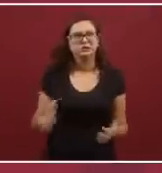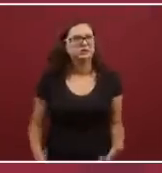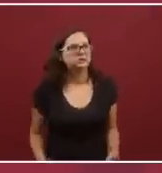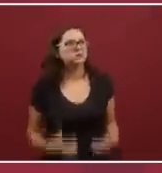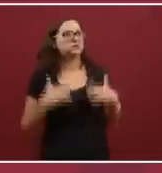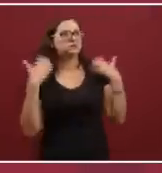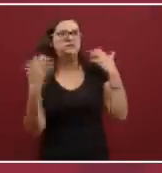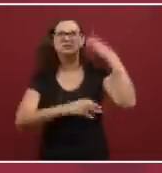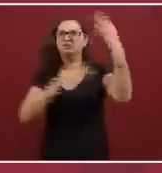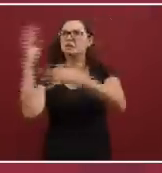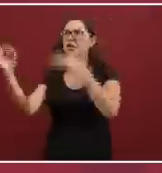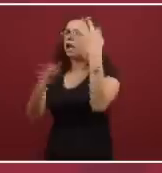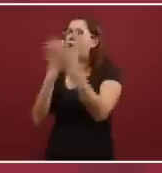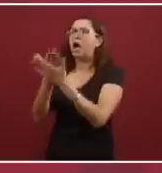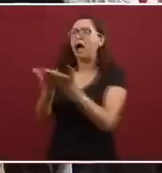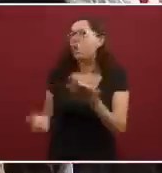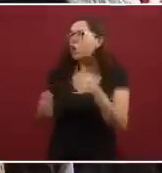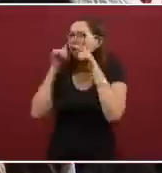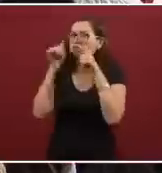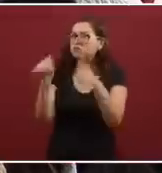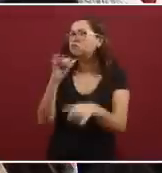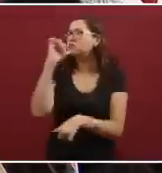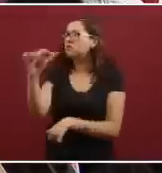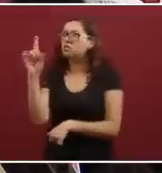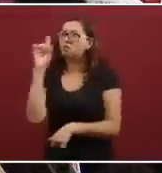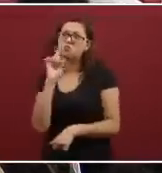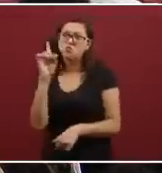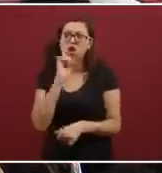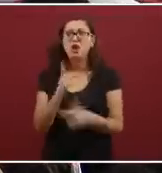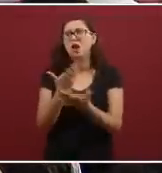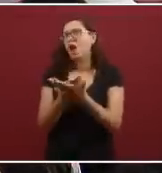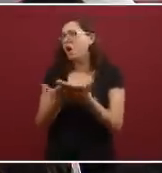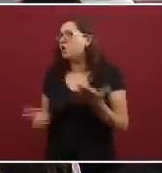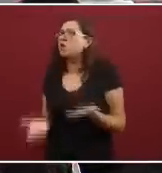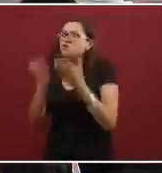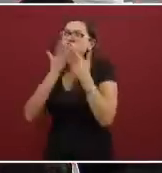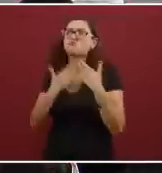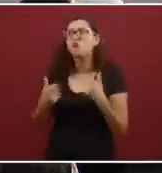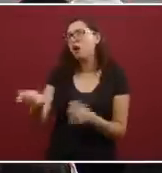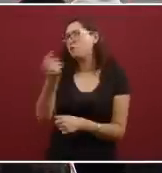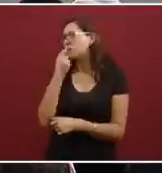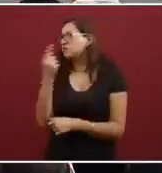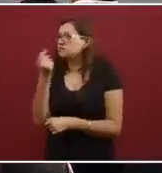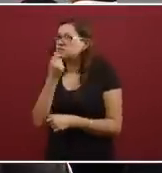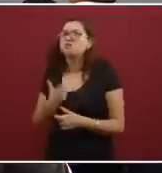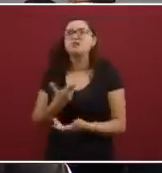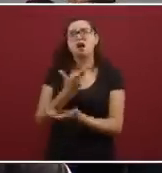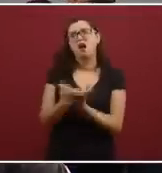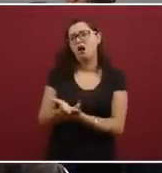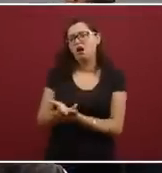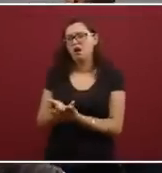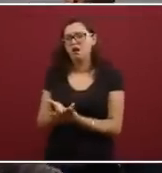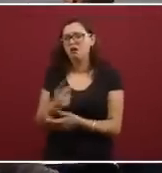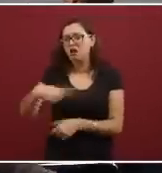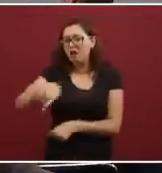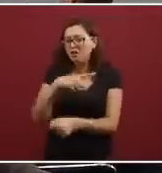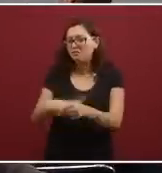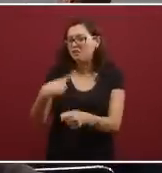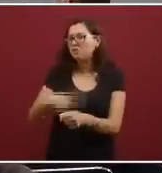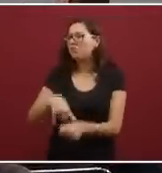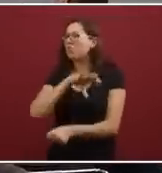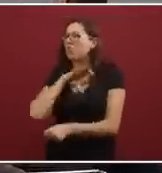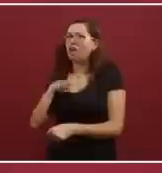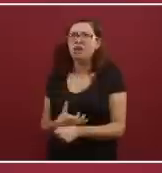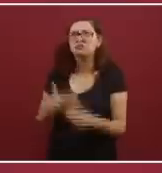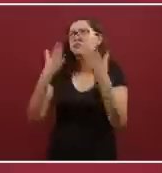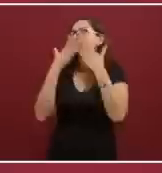mujeres maltratadas, ya no hay medicinas para los enfermos de cáncer,